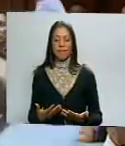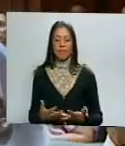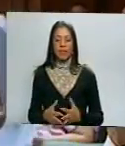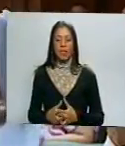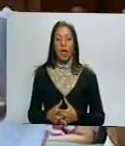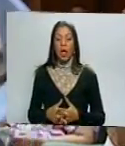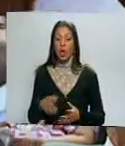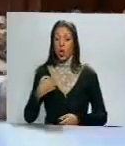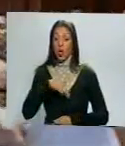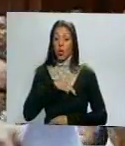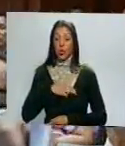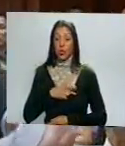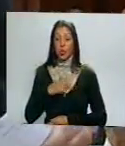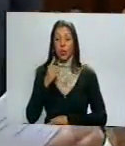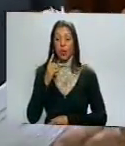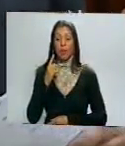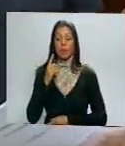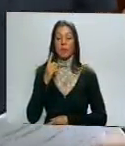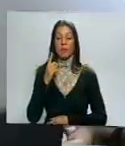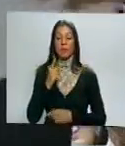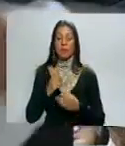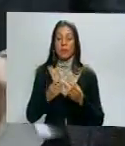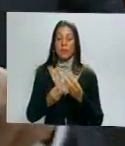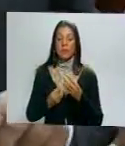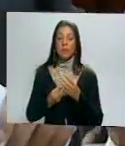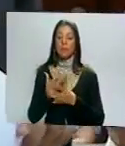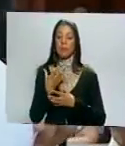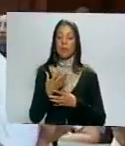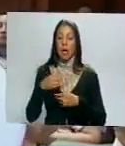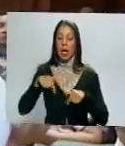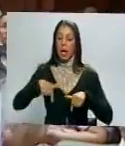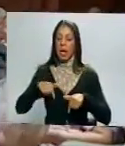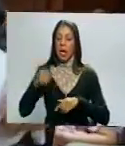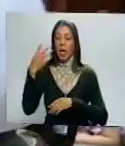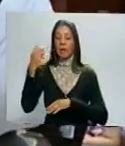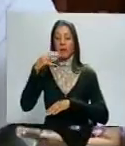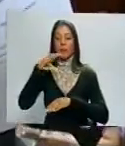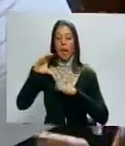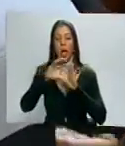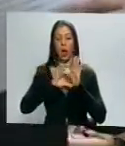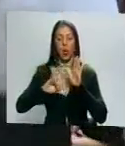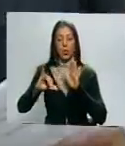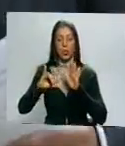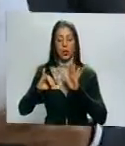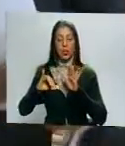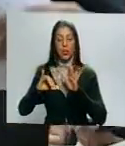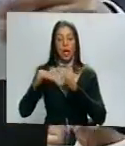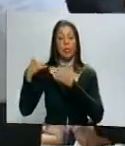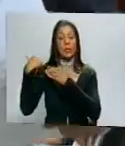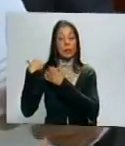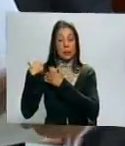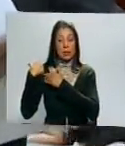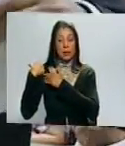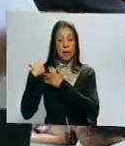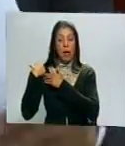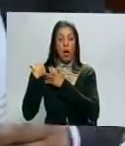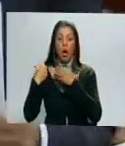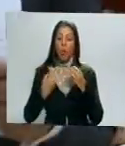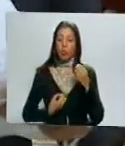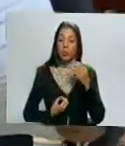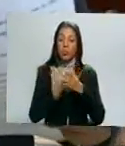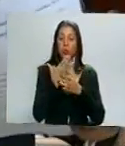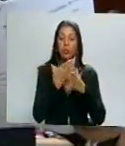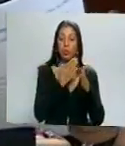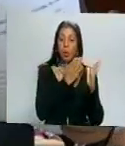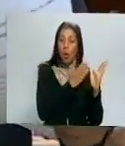de que nosotros estamos construyendo, y esta Asamblea Constituyente tiene la tarea de edificar, de conformar, de